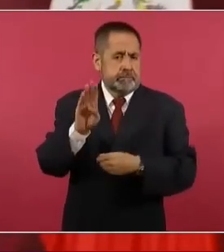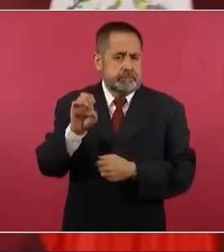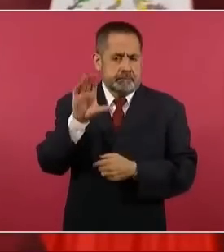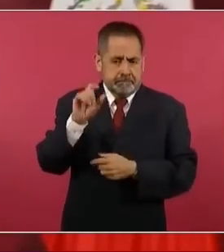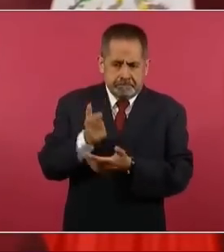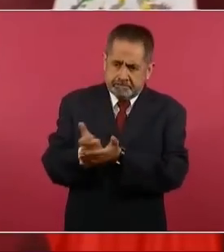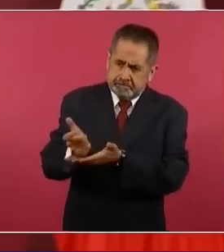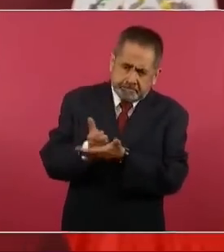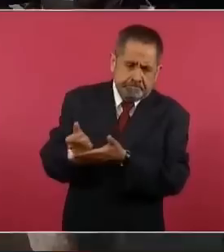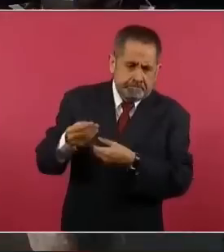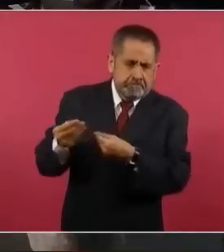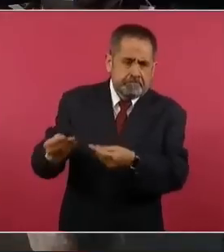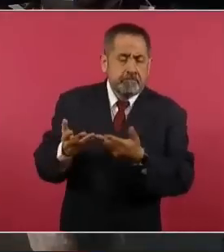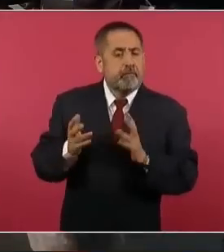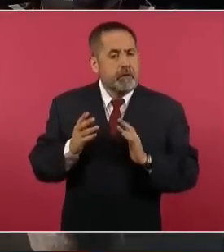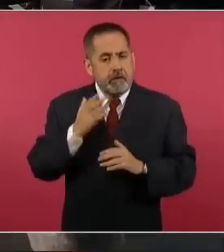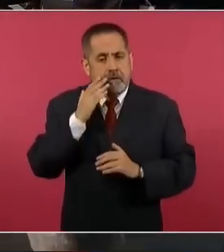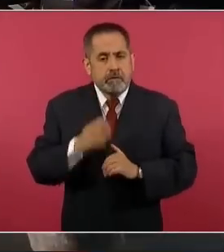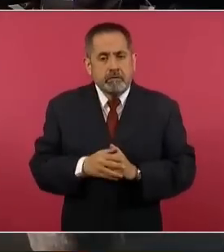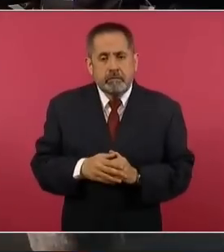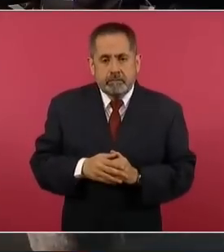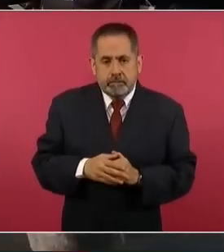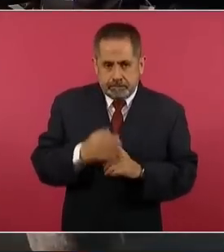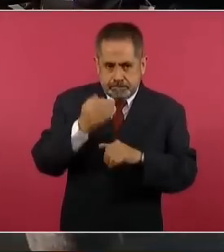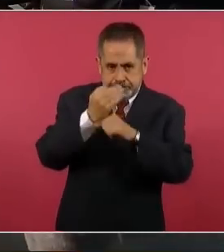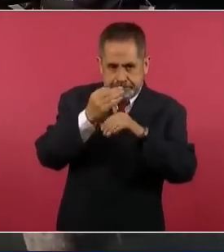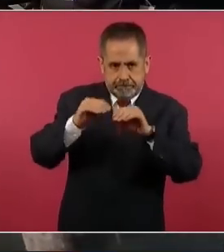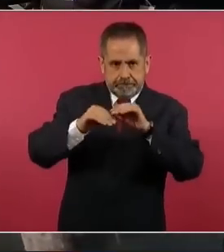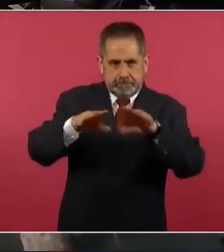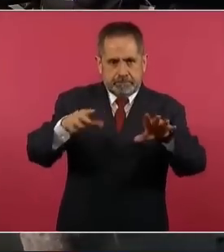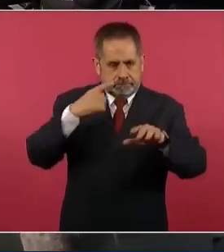Y fíjense, ahora informando